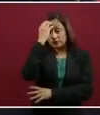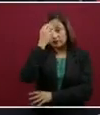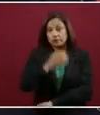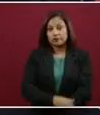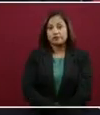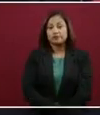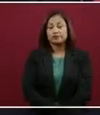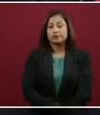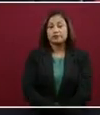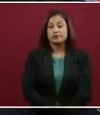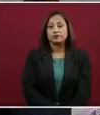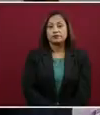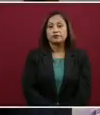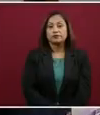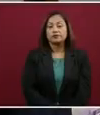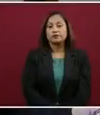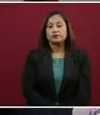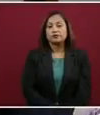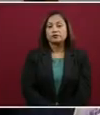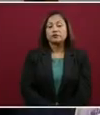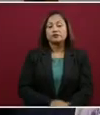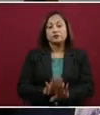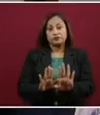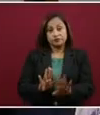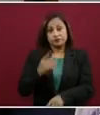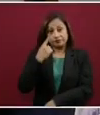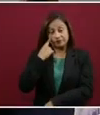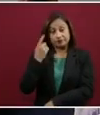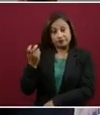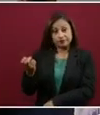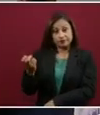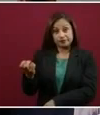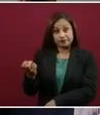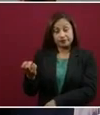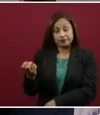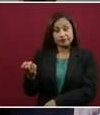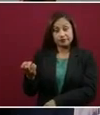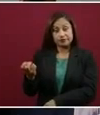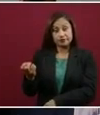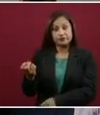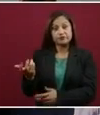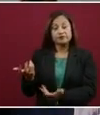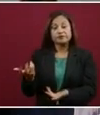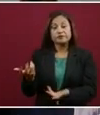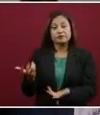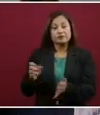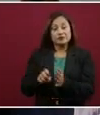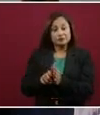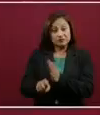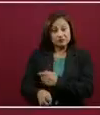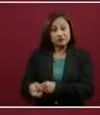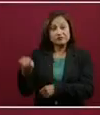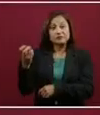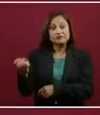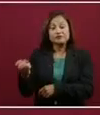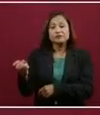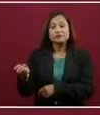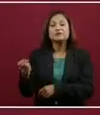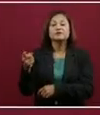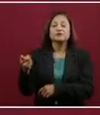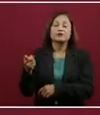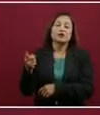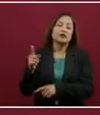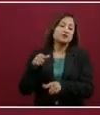Entonces, todo lo que podamos hacer de esa manera, de ahí la importancia,